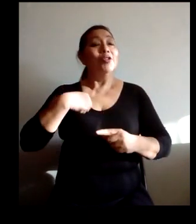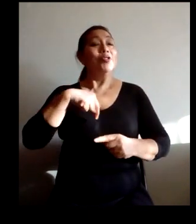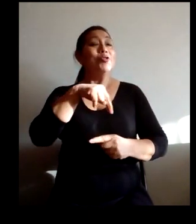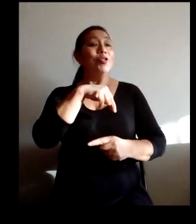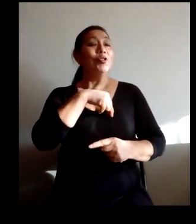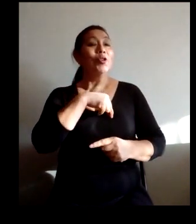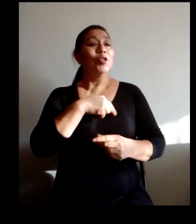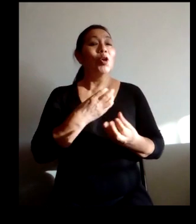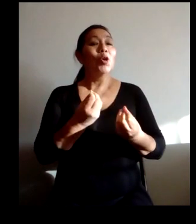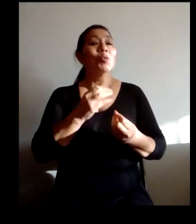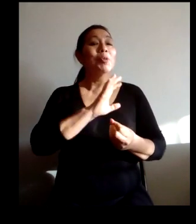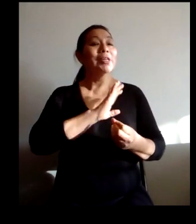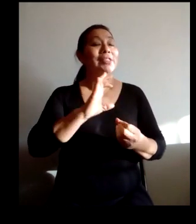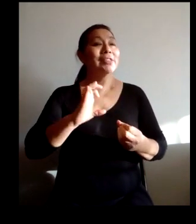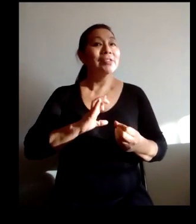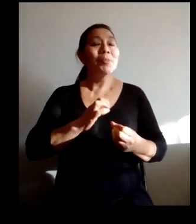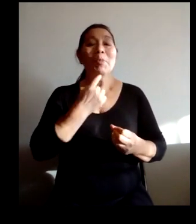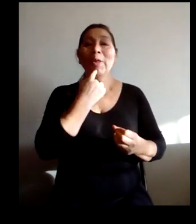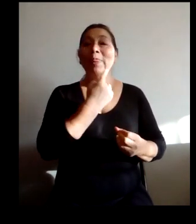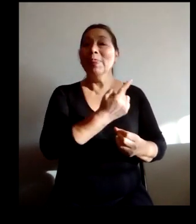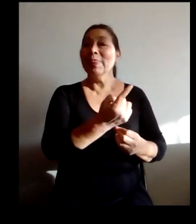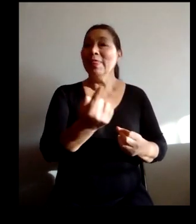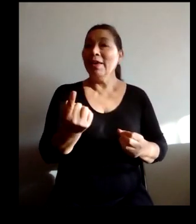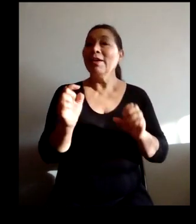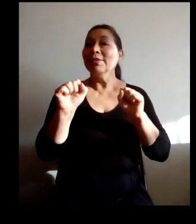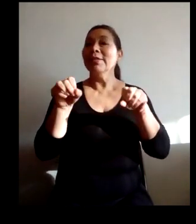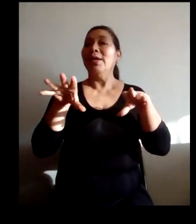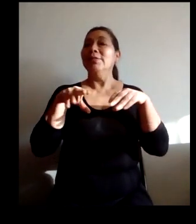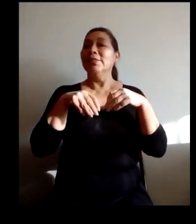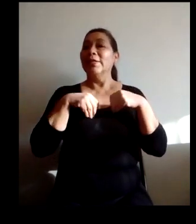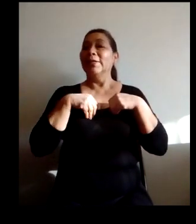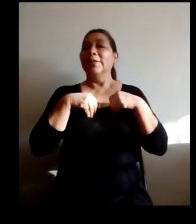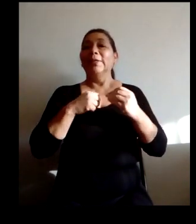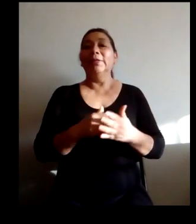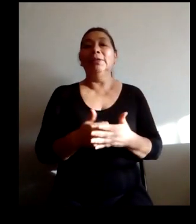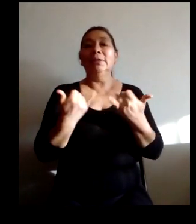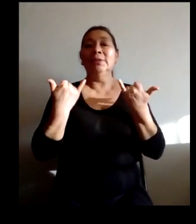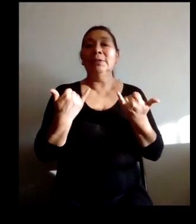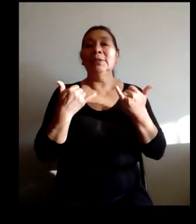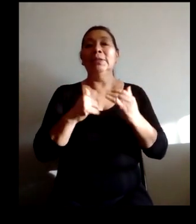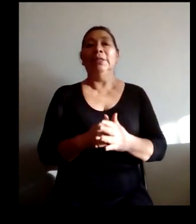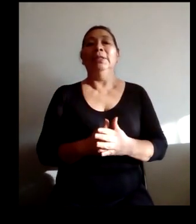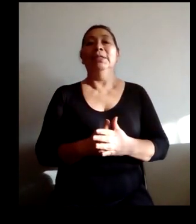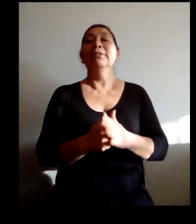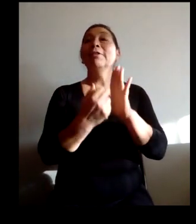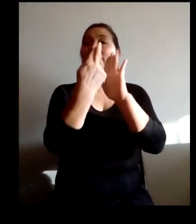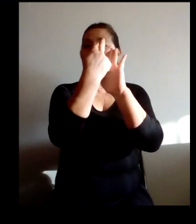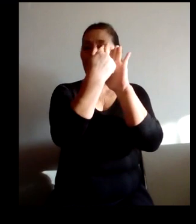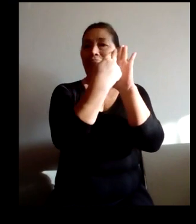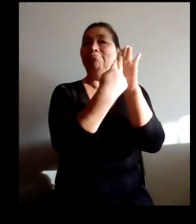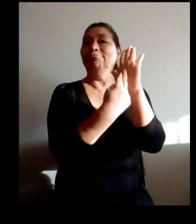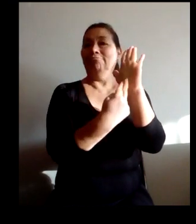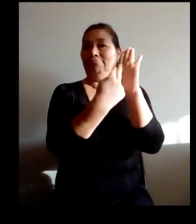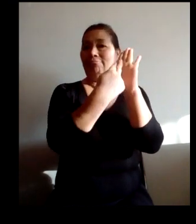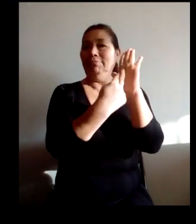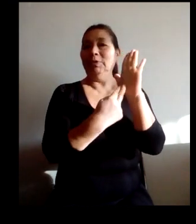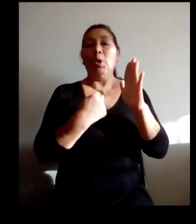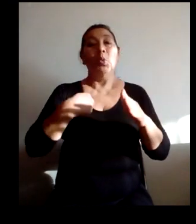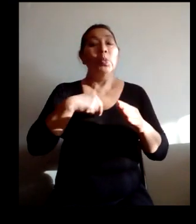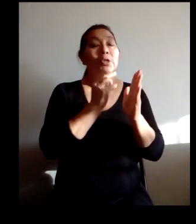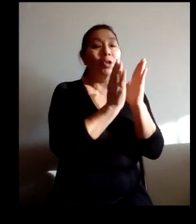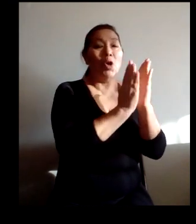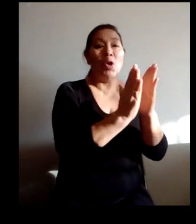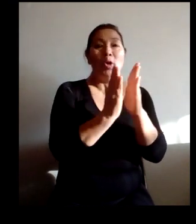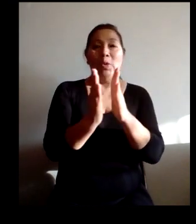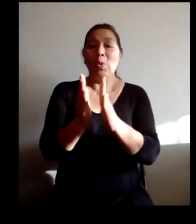y nosotros, como Estado, lo hemos reconocido y aceptado. Y esas son las reglas que rigen